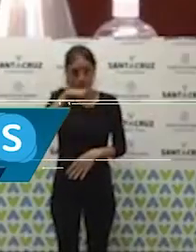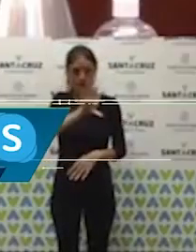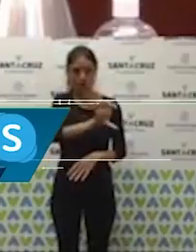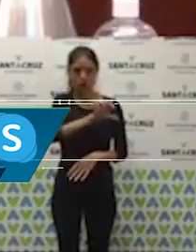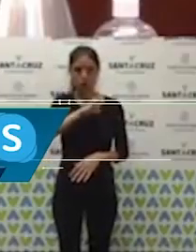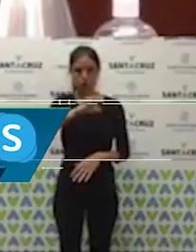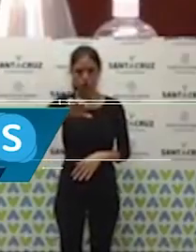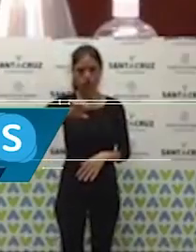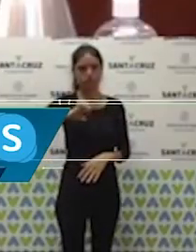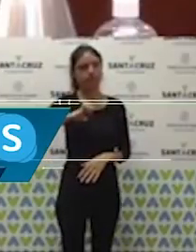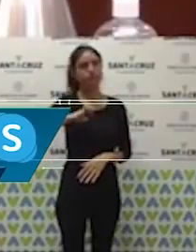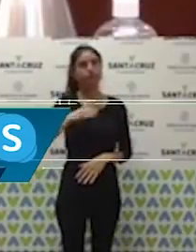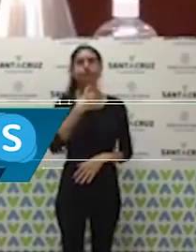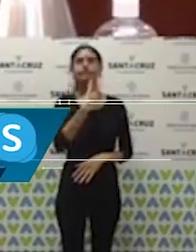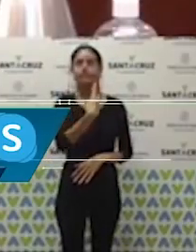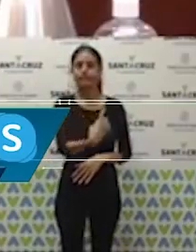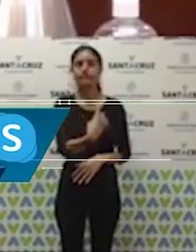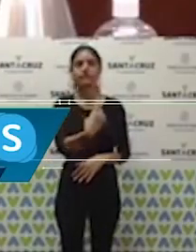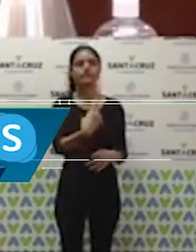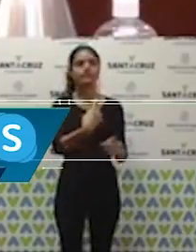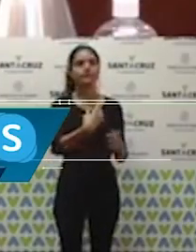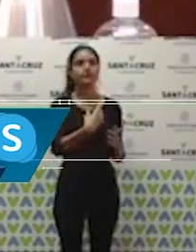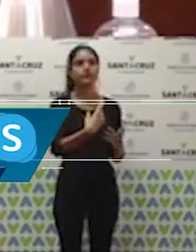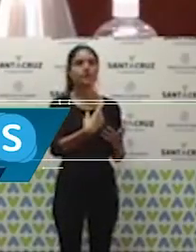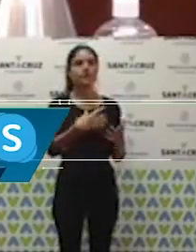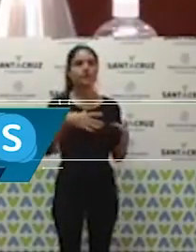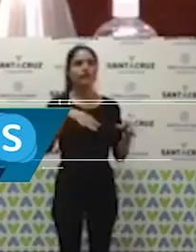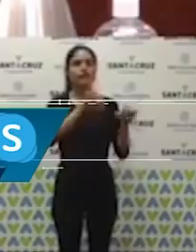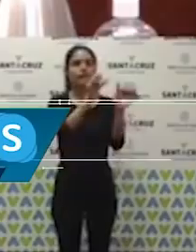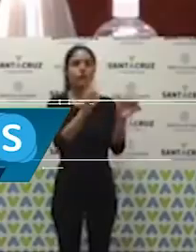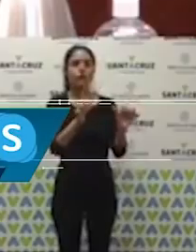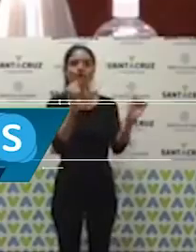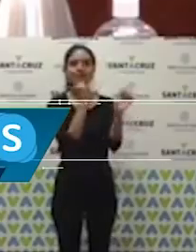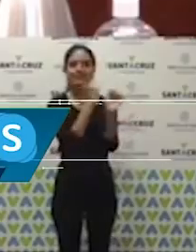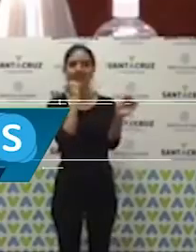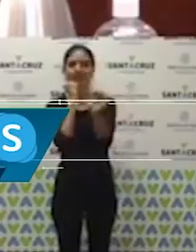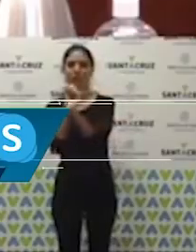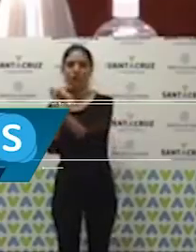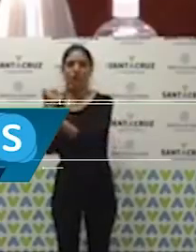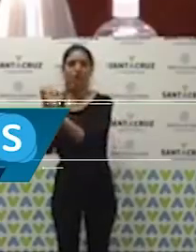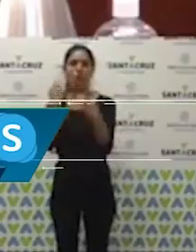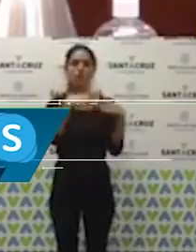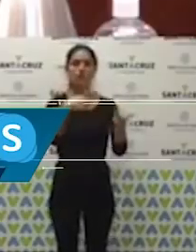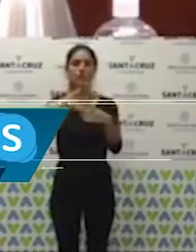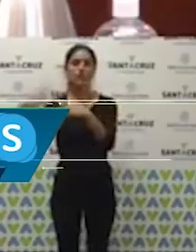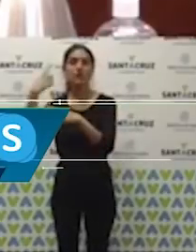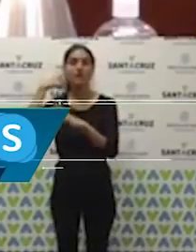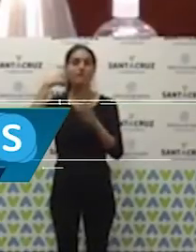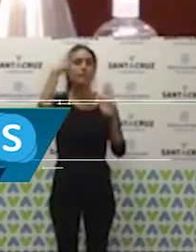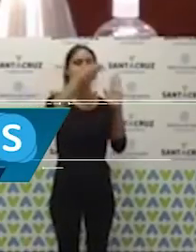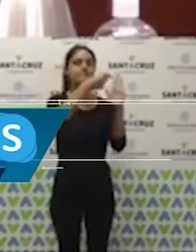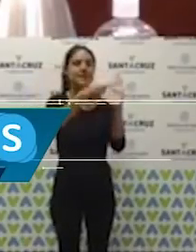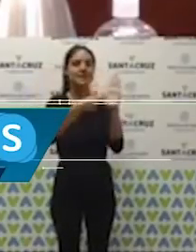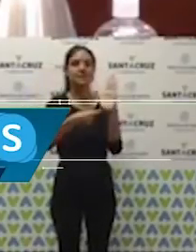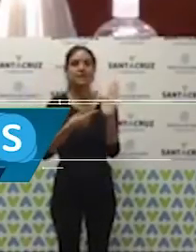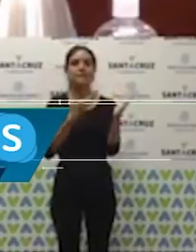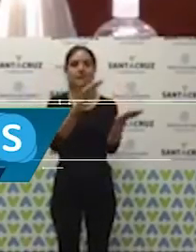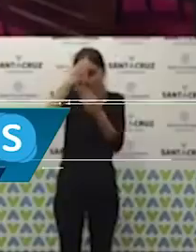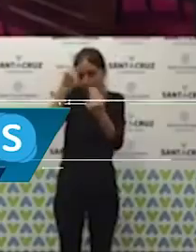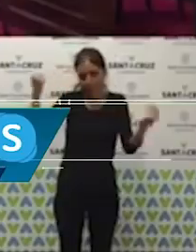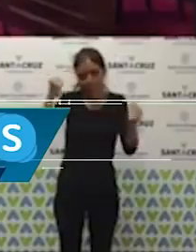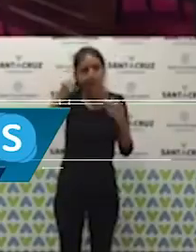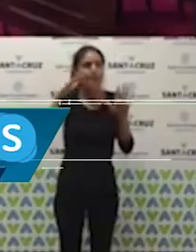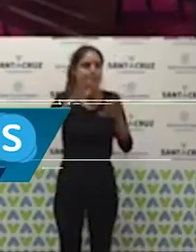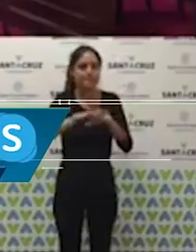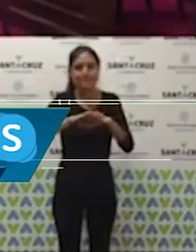con Unidos Podemos ni con el PSOE. Y Matilde Zamudio, en la noche electoral, le dijo a